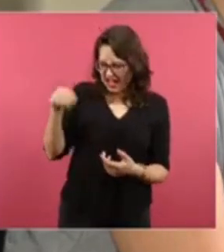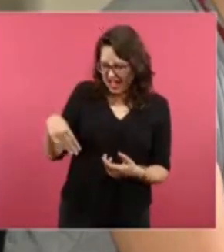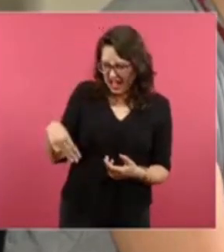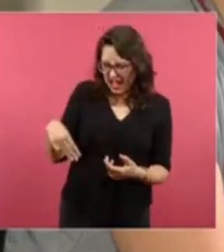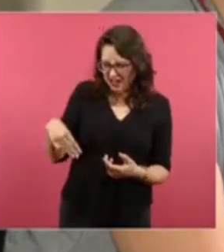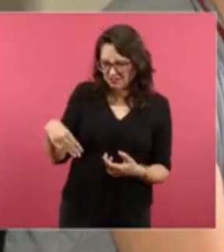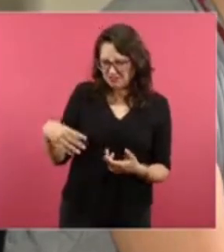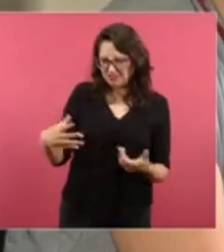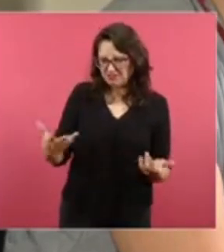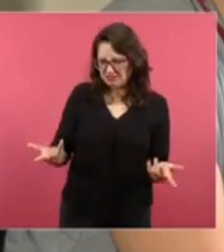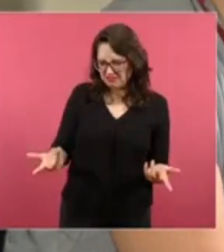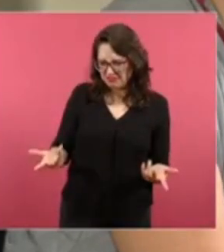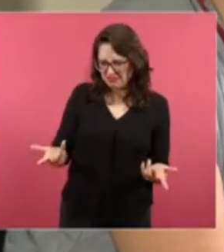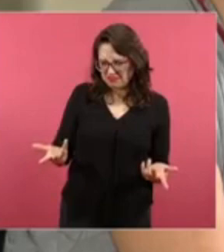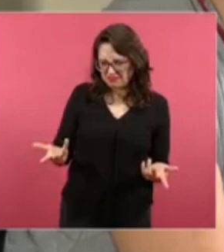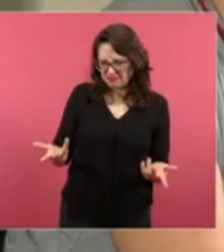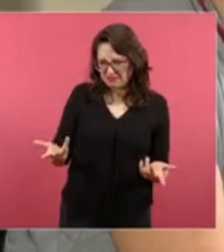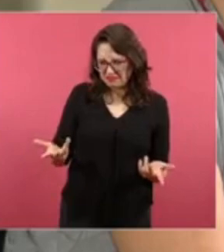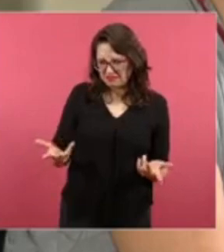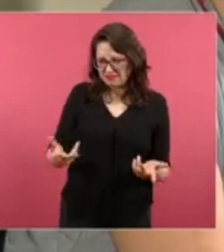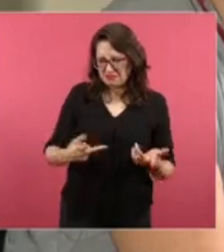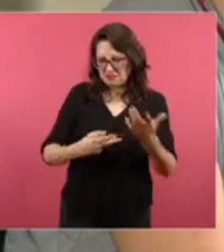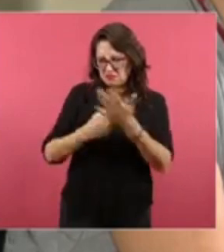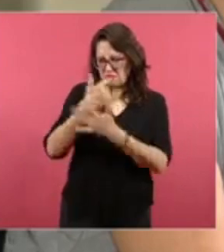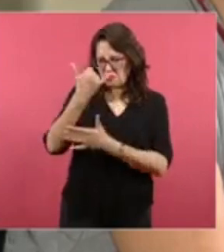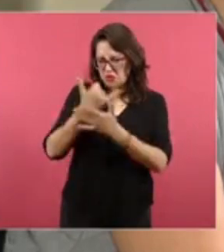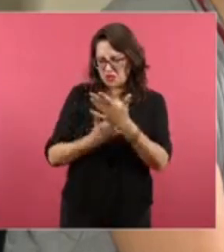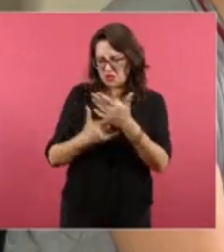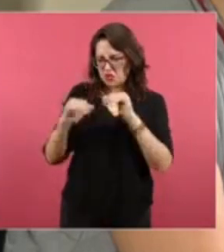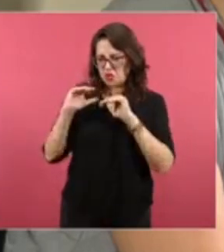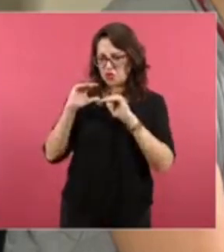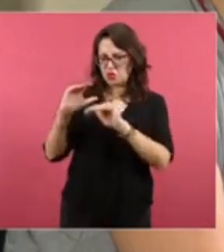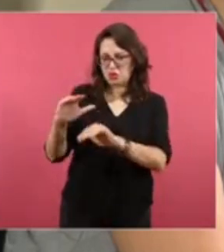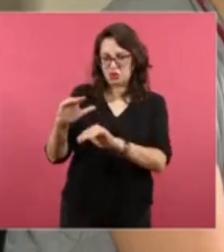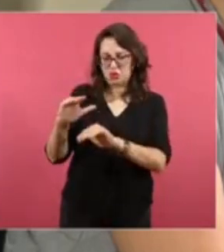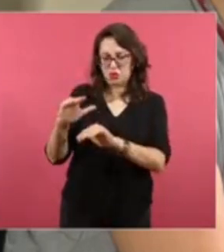un proyecto relacionado a los niños